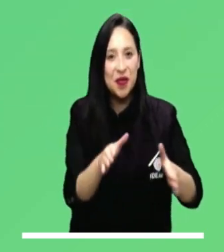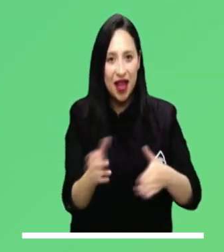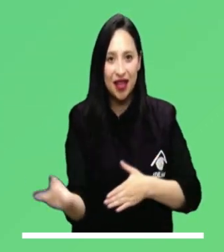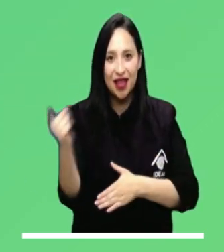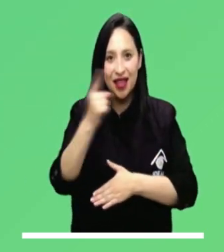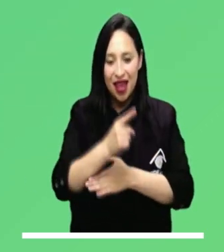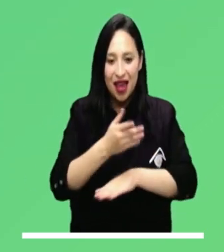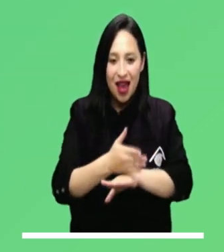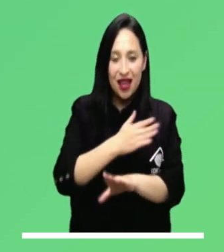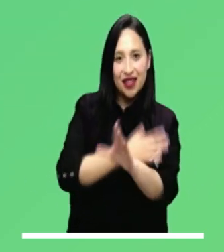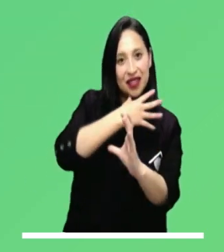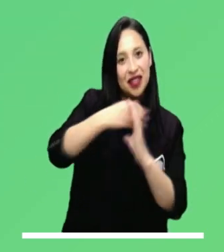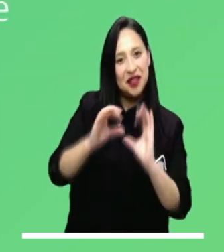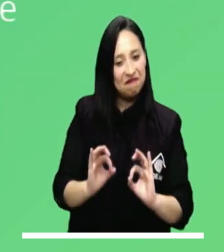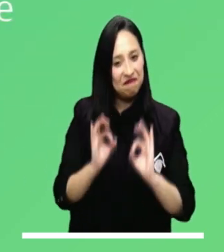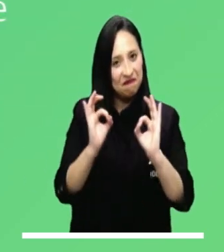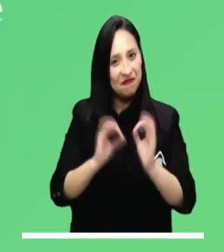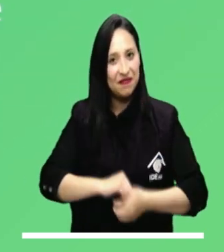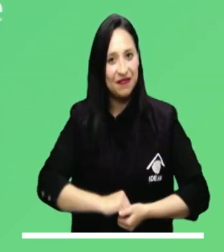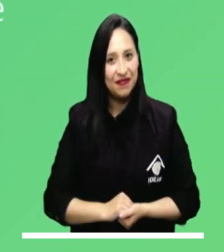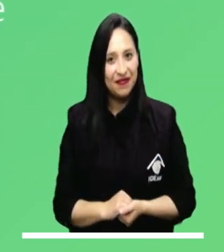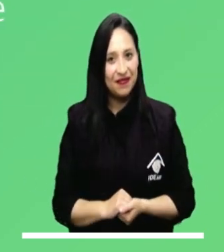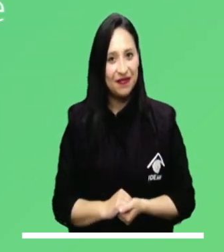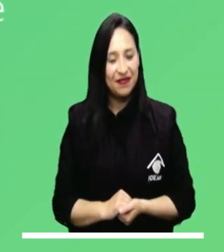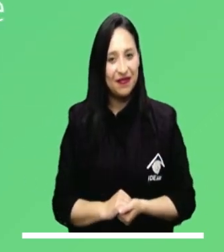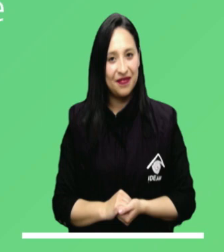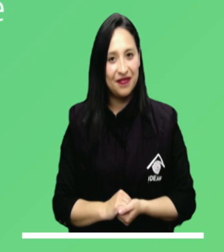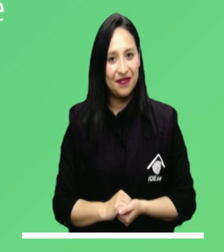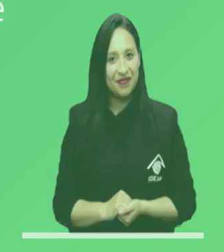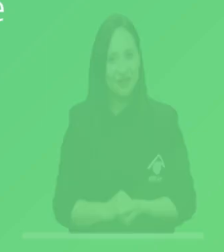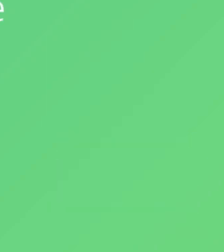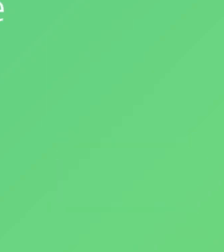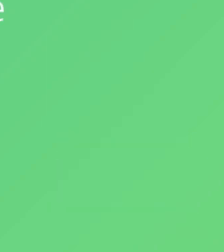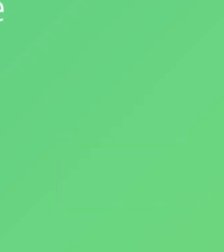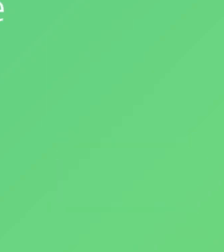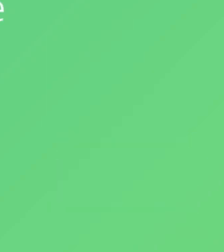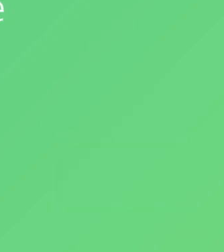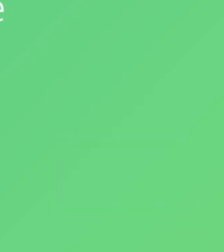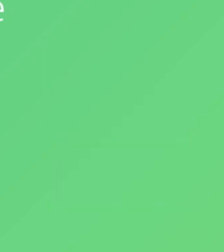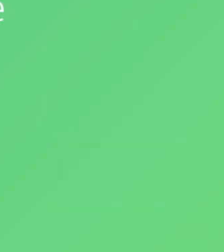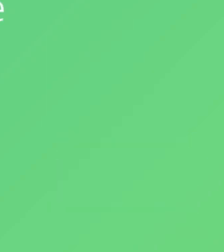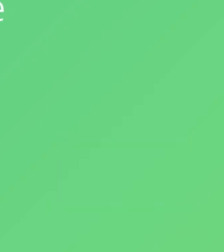datos de interés. Descárguela gratis, planee su día y tome las mejores decisiones.